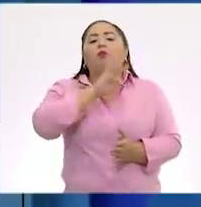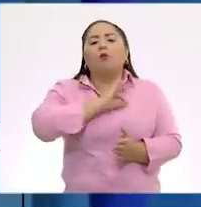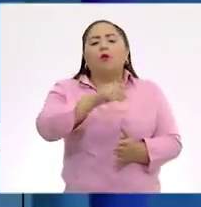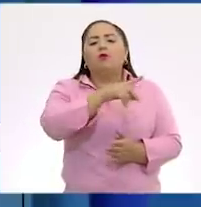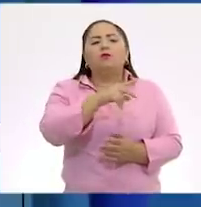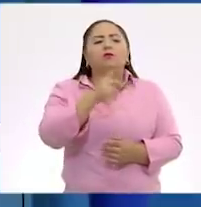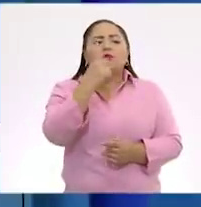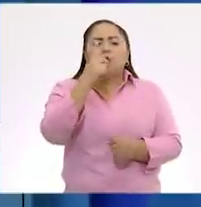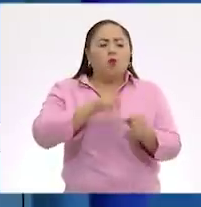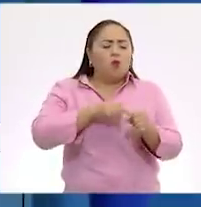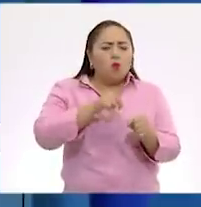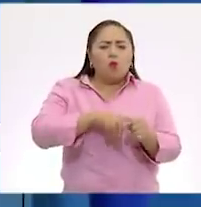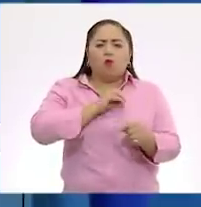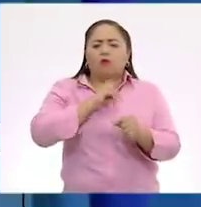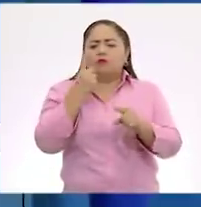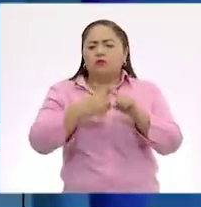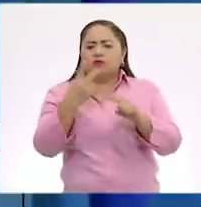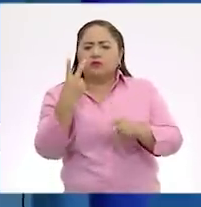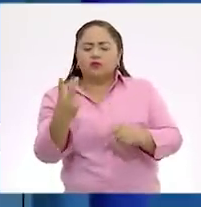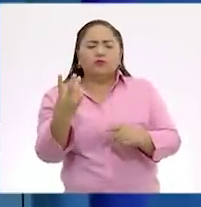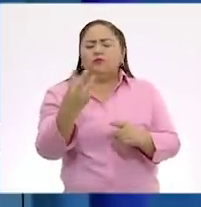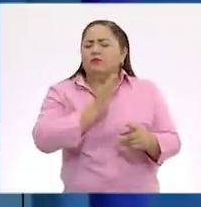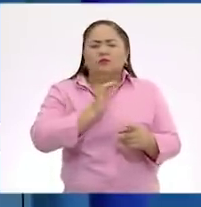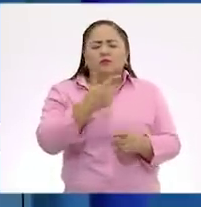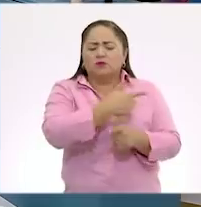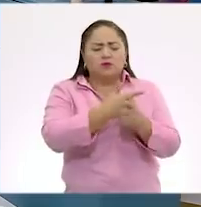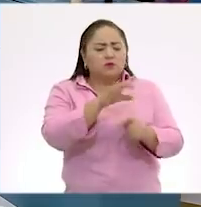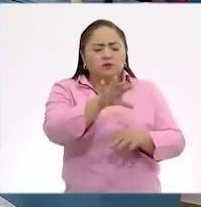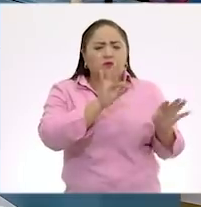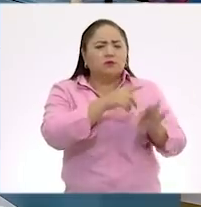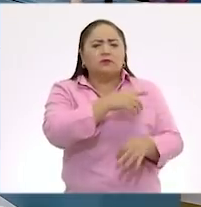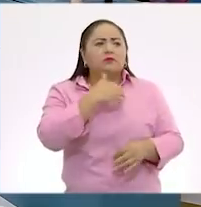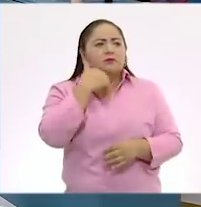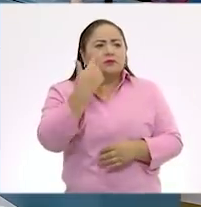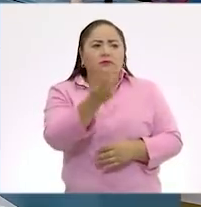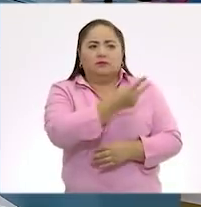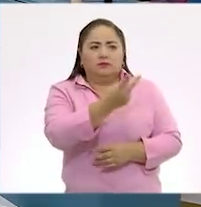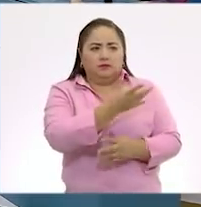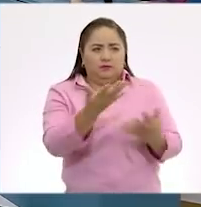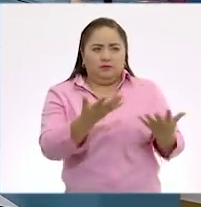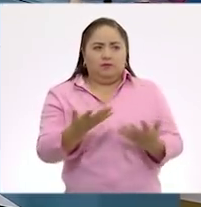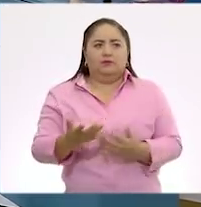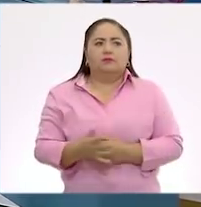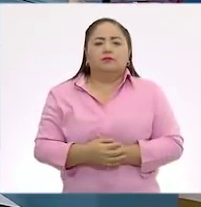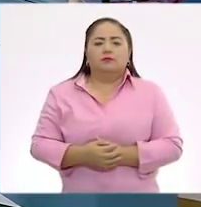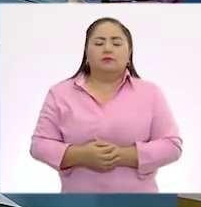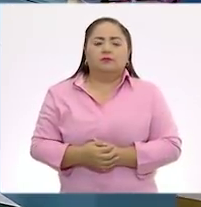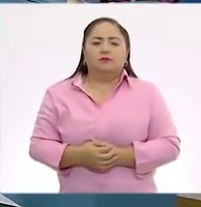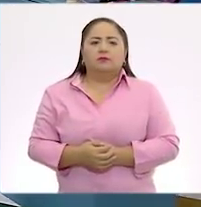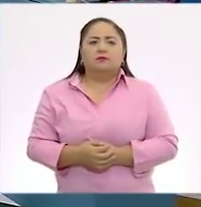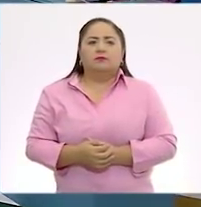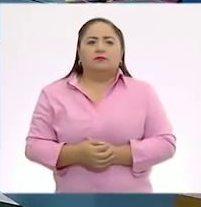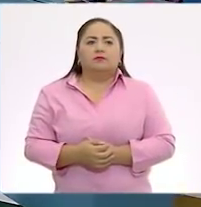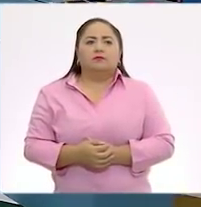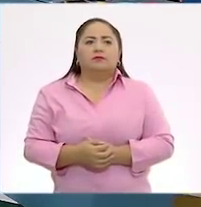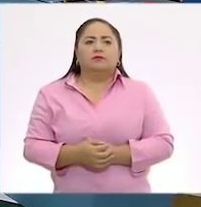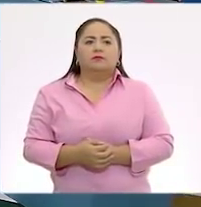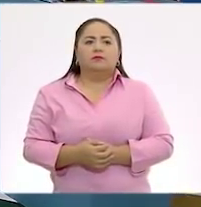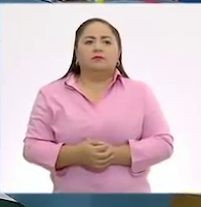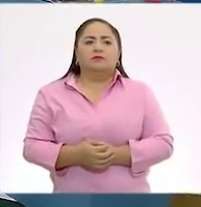usar un solo color, pueden usar dos colores o pueden usar todos los colores. Gracias, maestro. De nada. A su